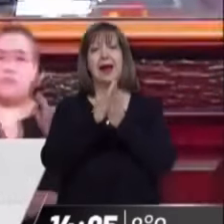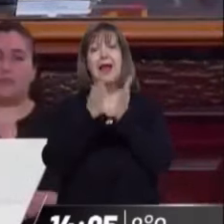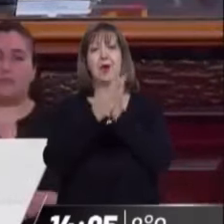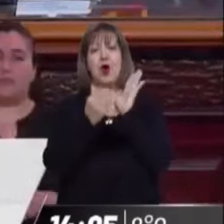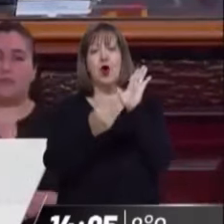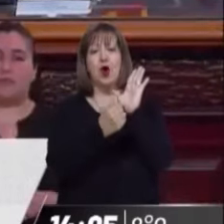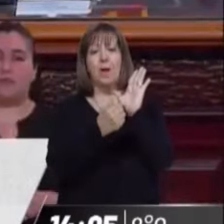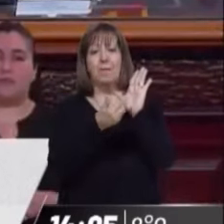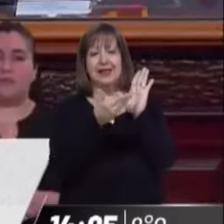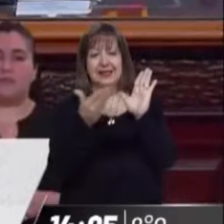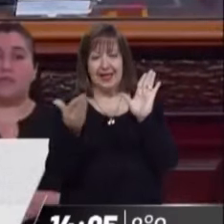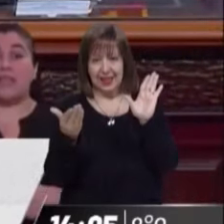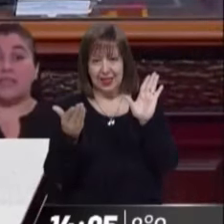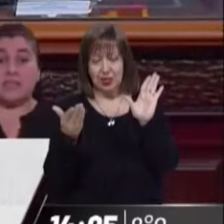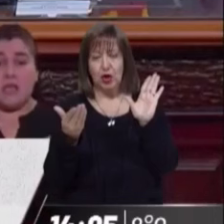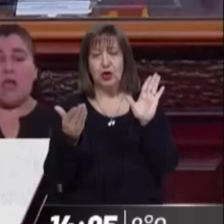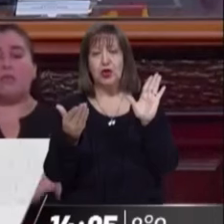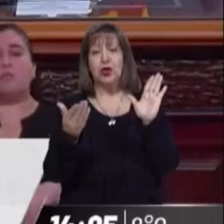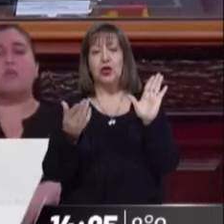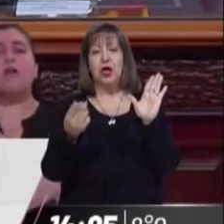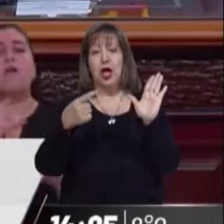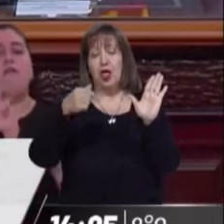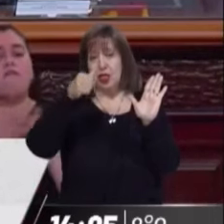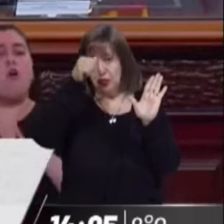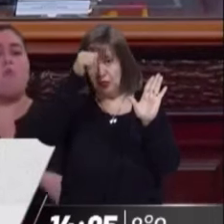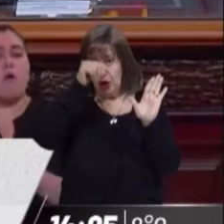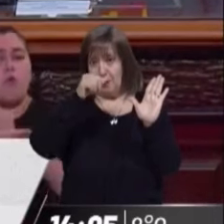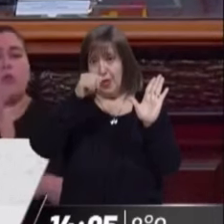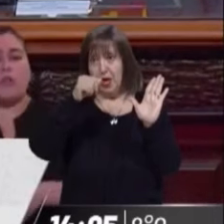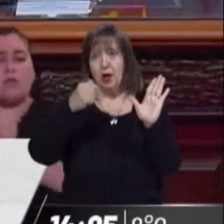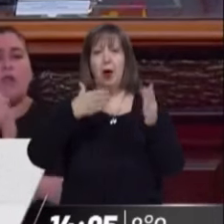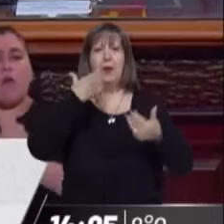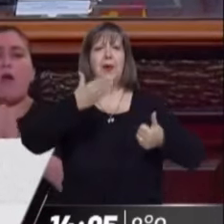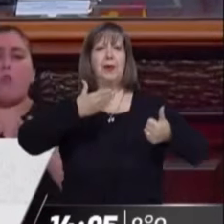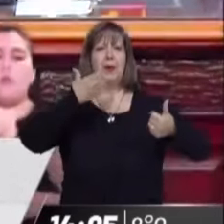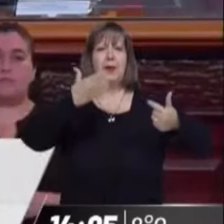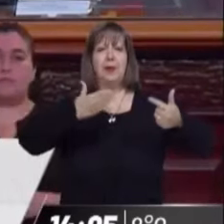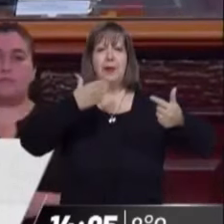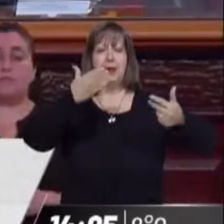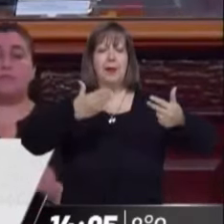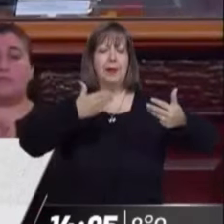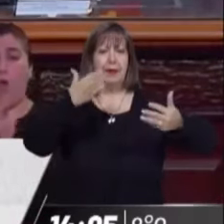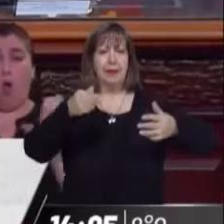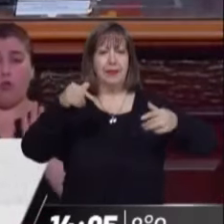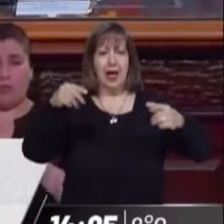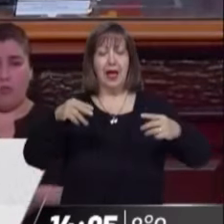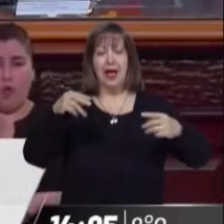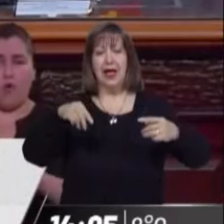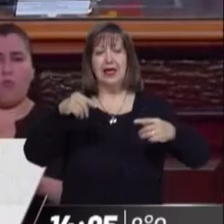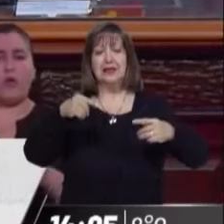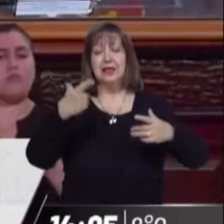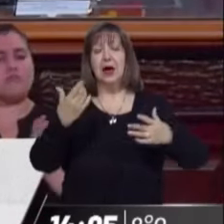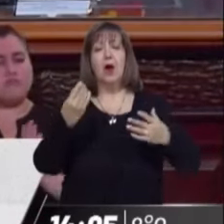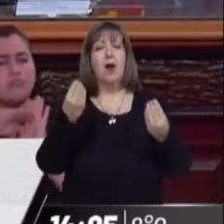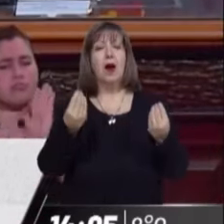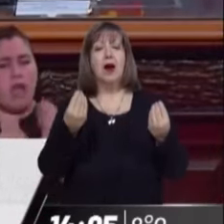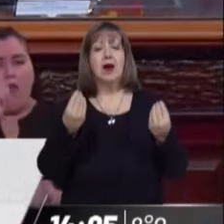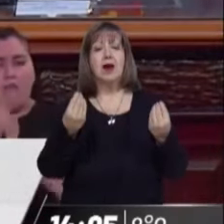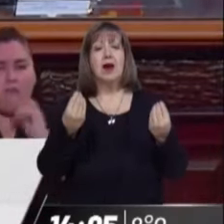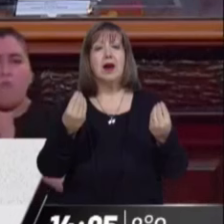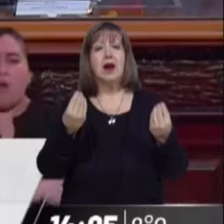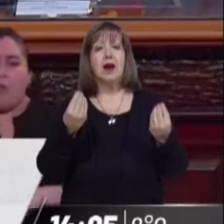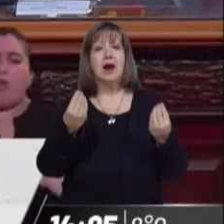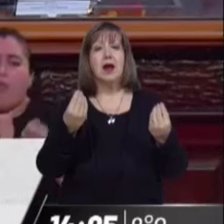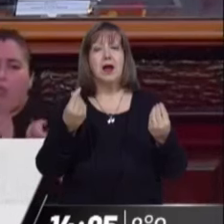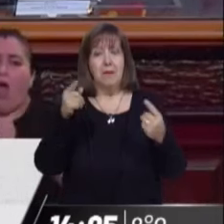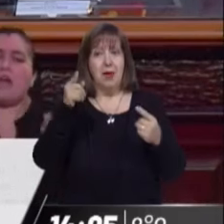los voceros, uno de los expositores del encuentro que justamente tiene como epicentro Vox